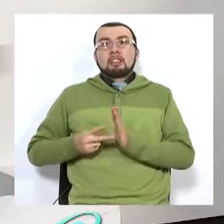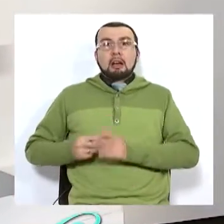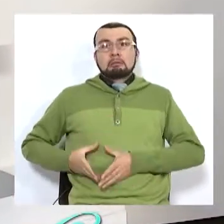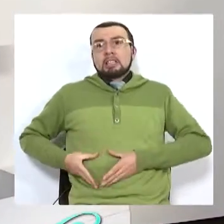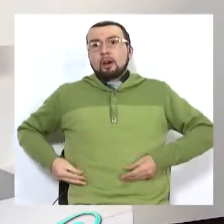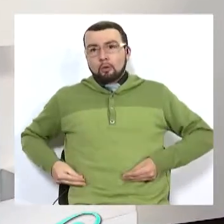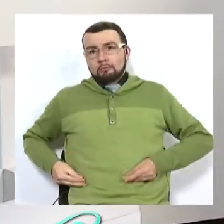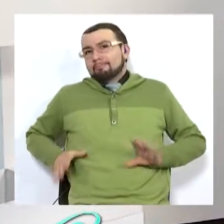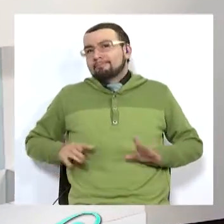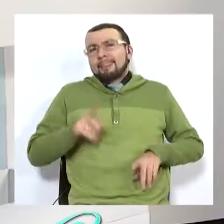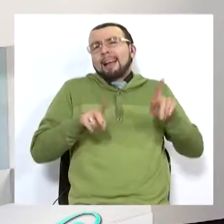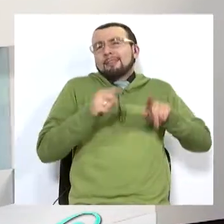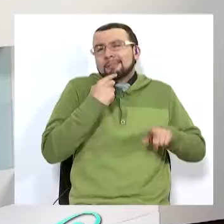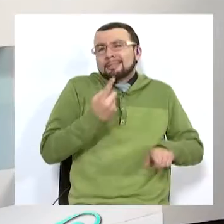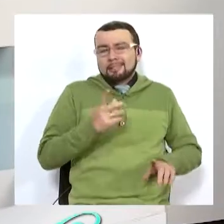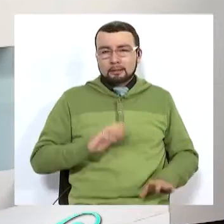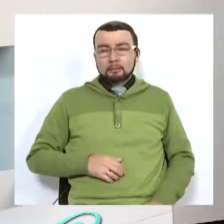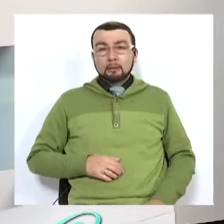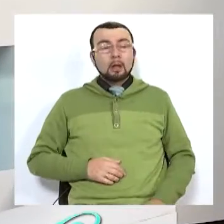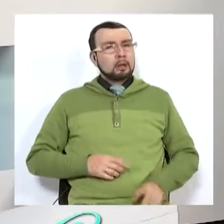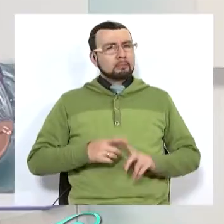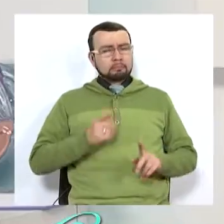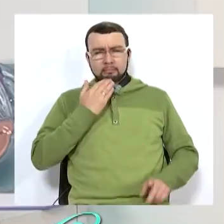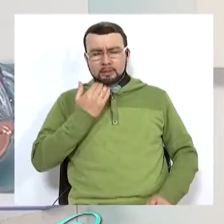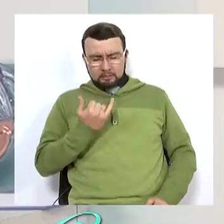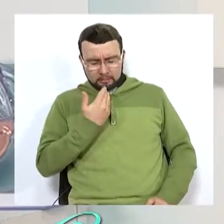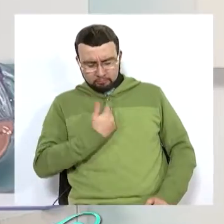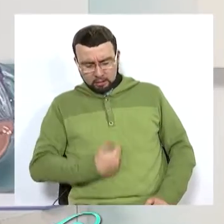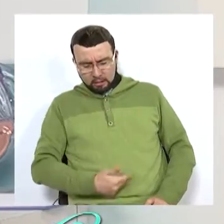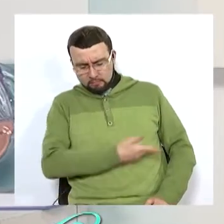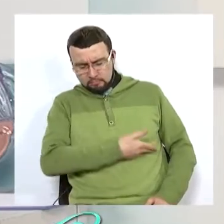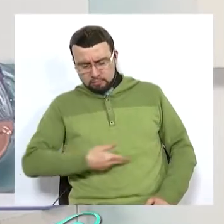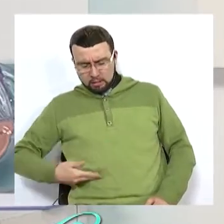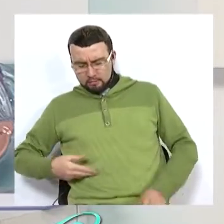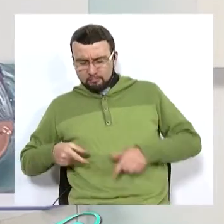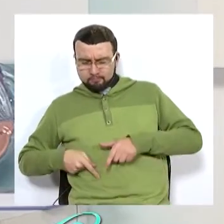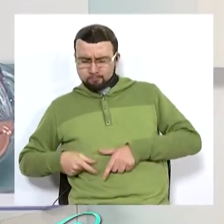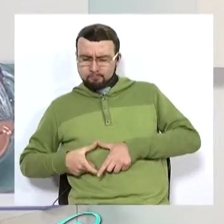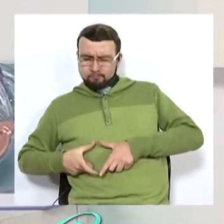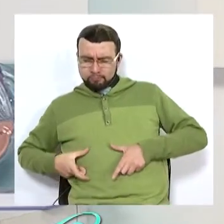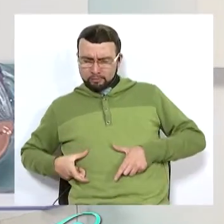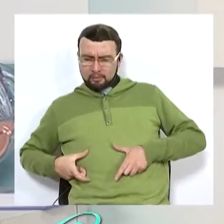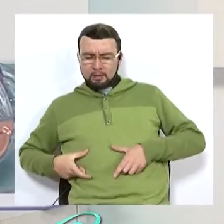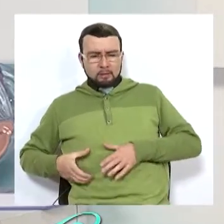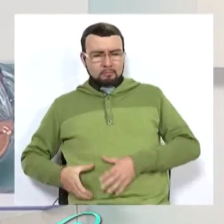Técnicamente, la división topográfica del abdomen se denomina